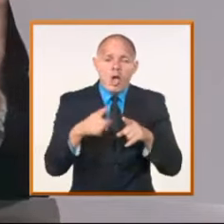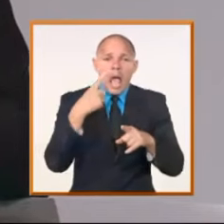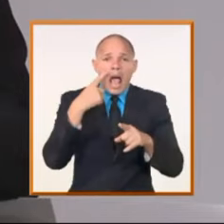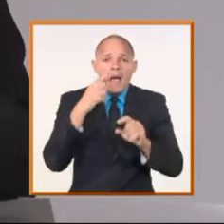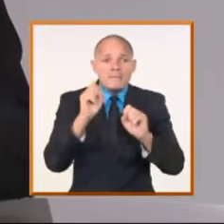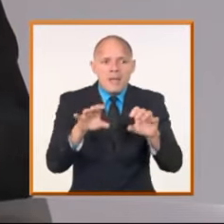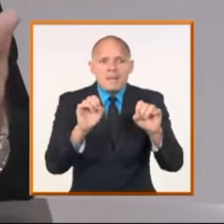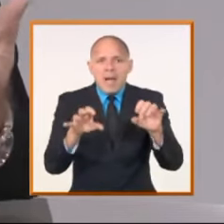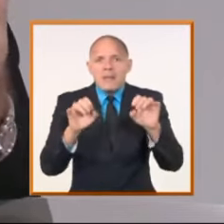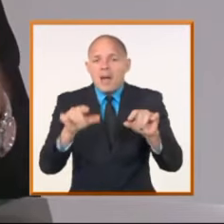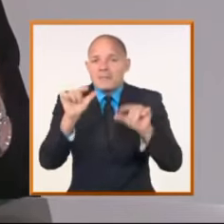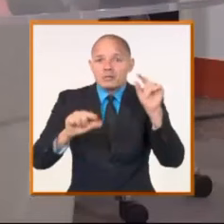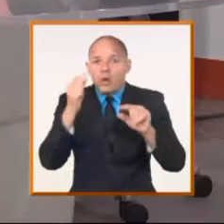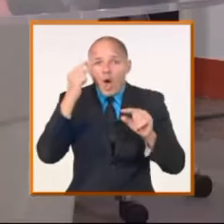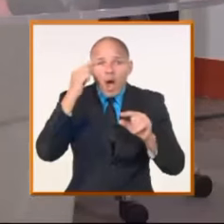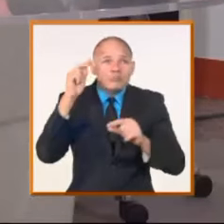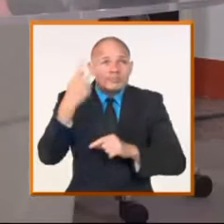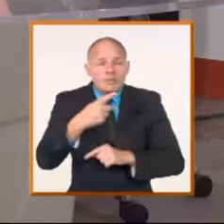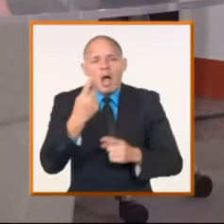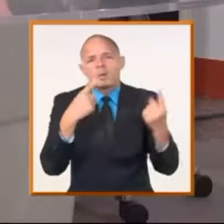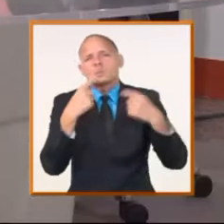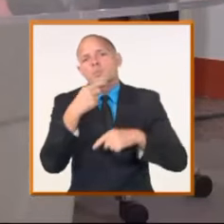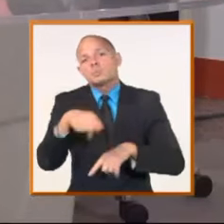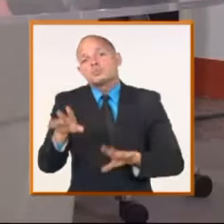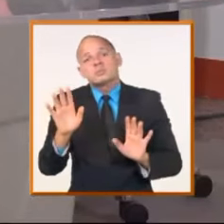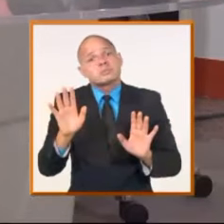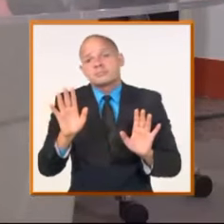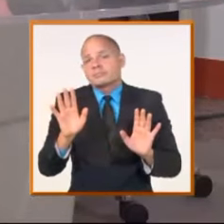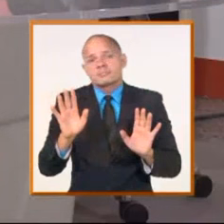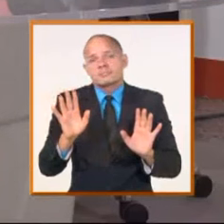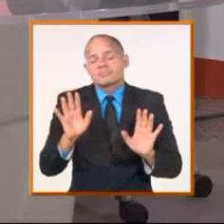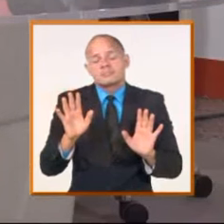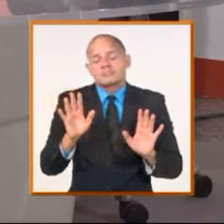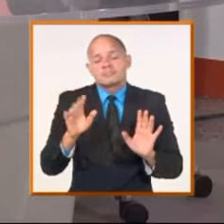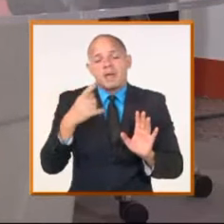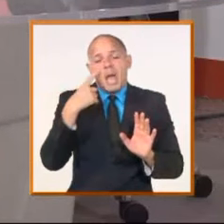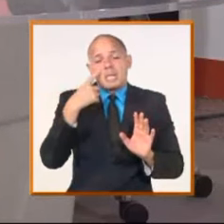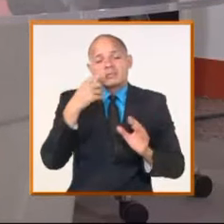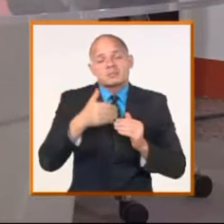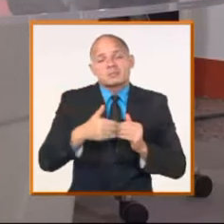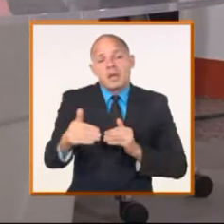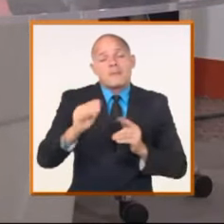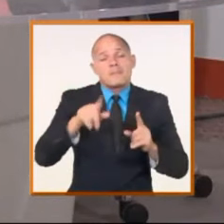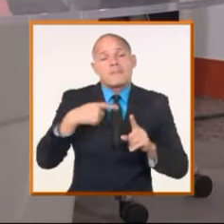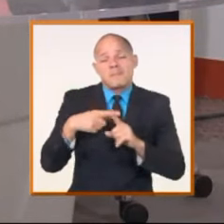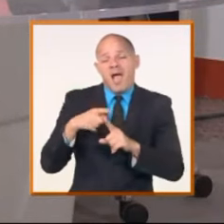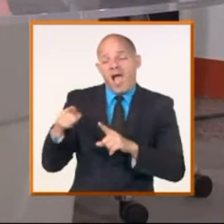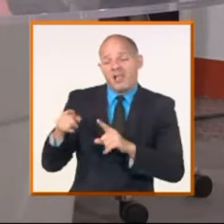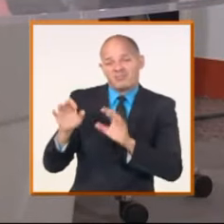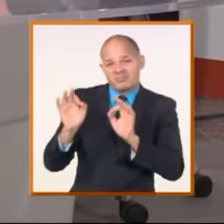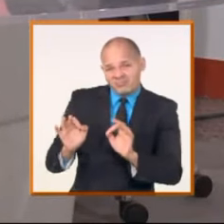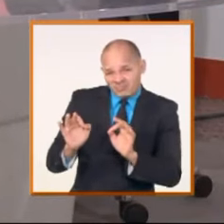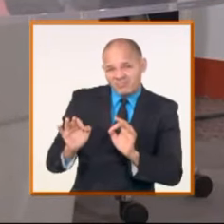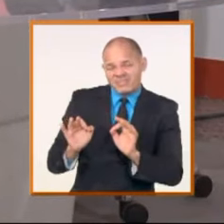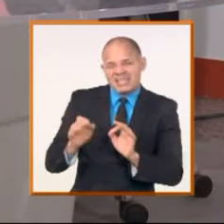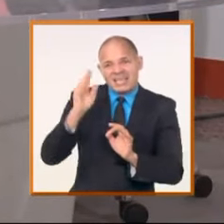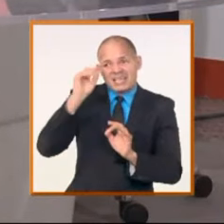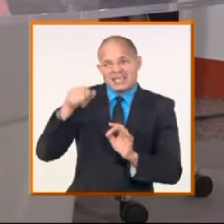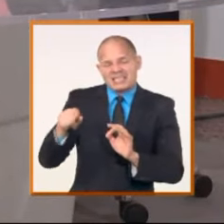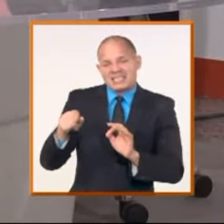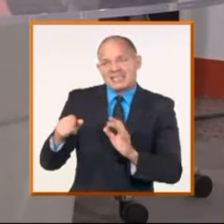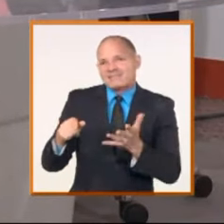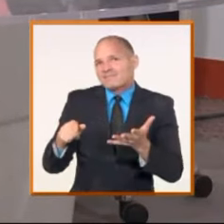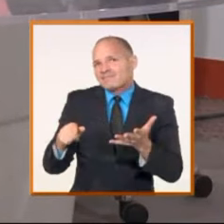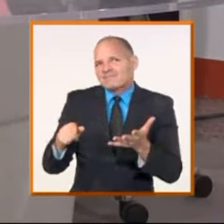además, sumémosle a eso en la realidad del sistema electoral mismo, que lo fragmenta en 50 elecciones,